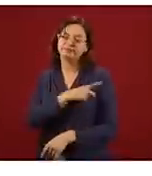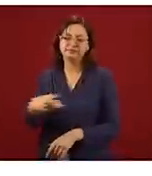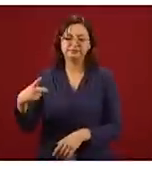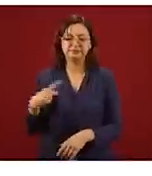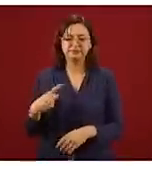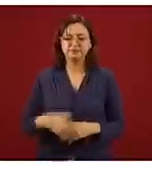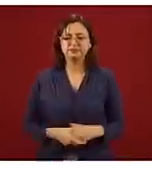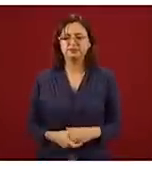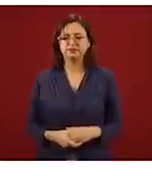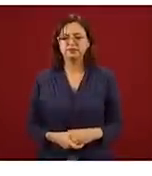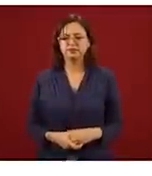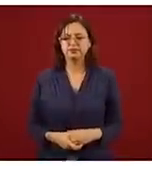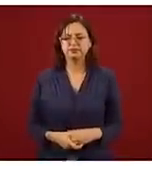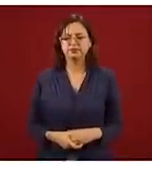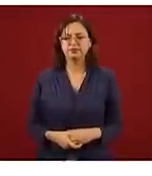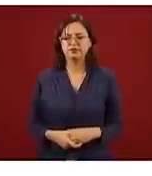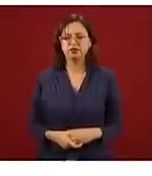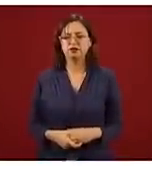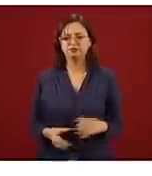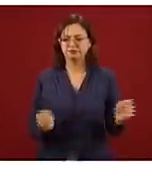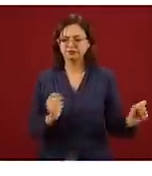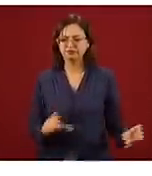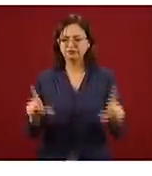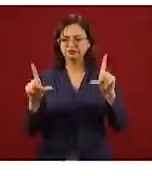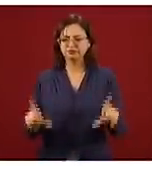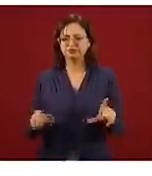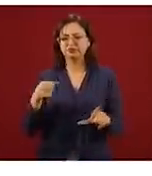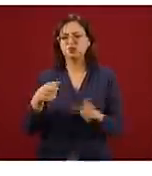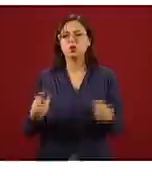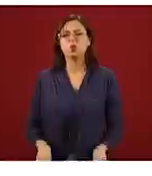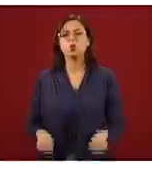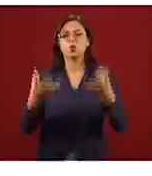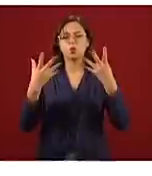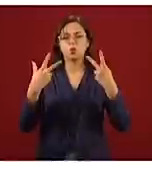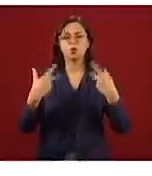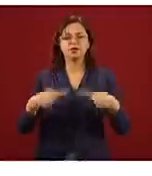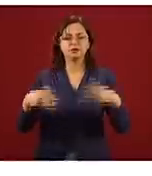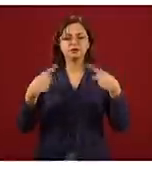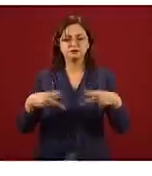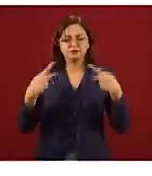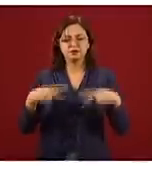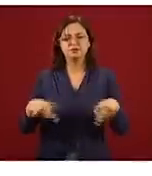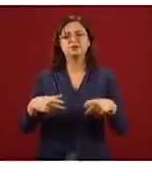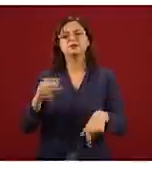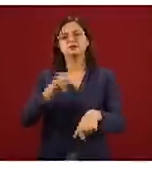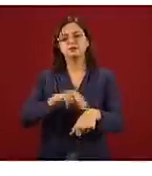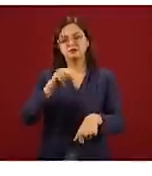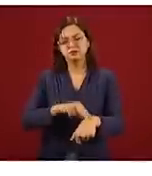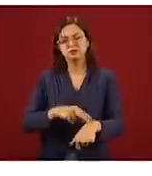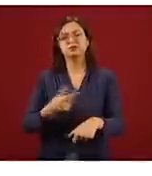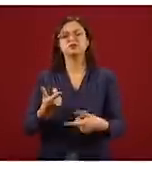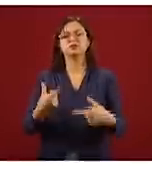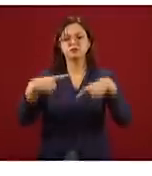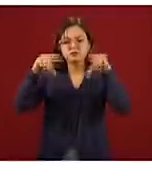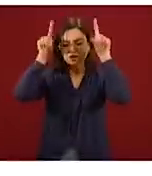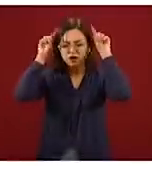vemos el número de miembros del equipo de salud, que son médicas, enfermeras,